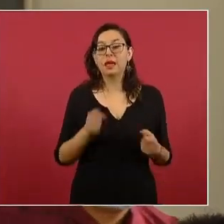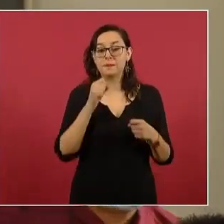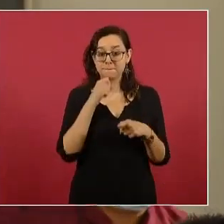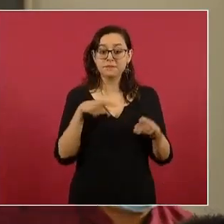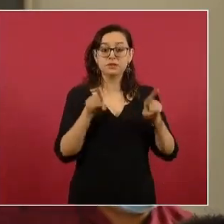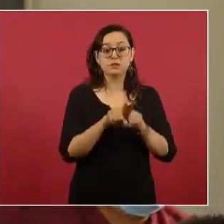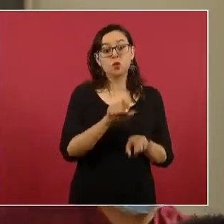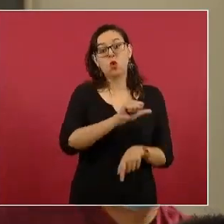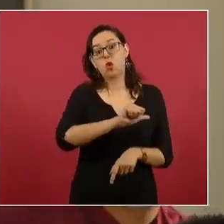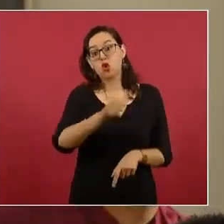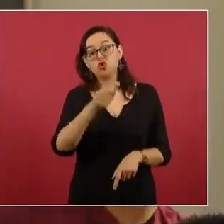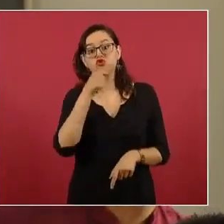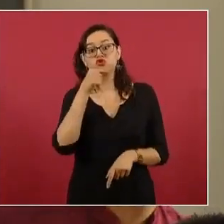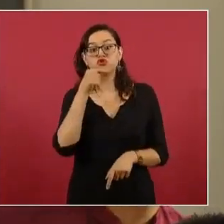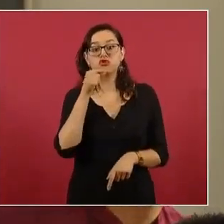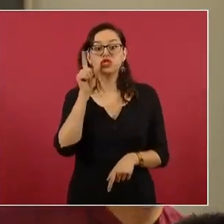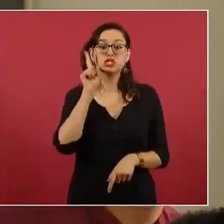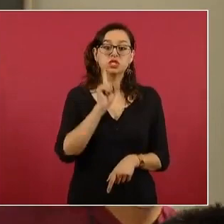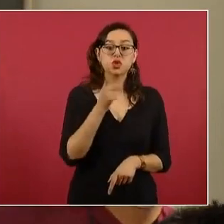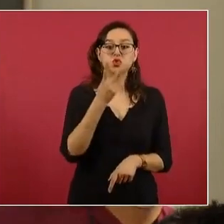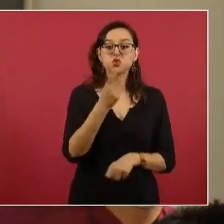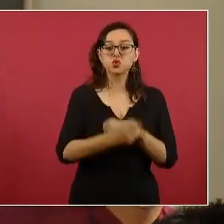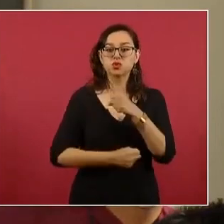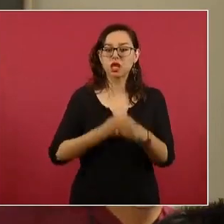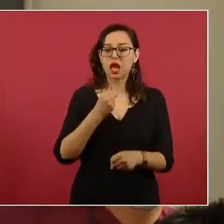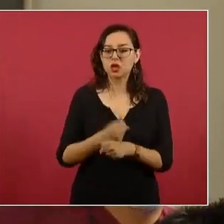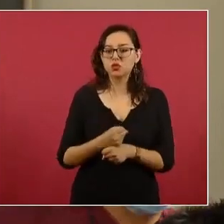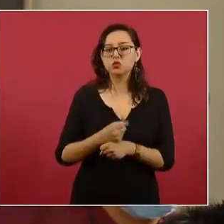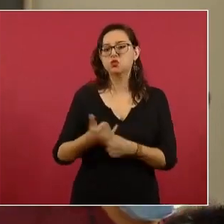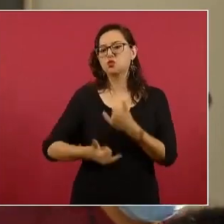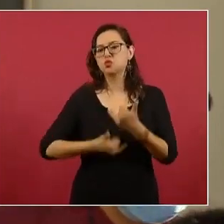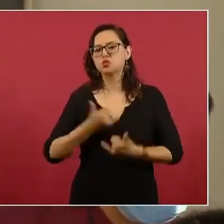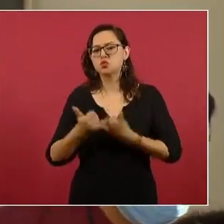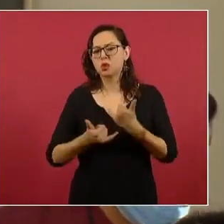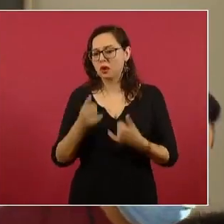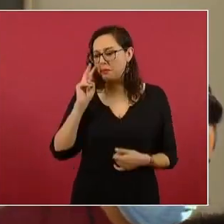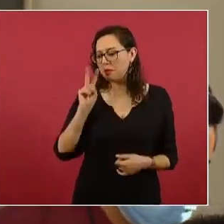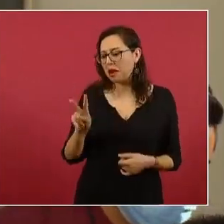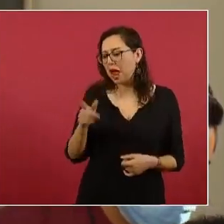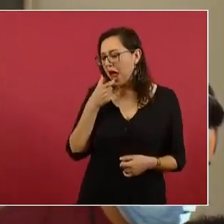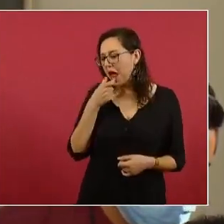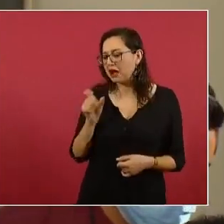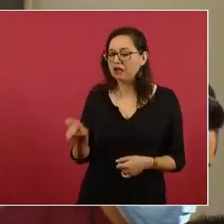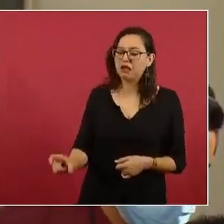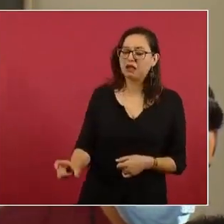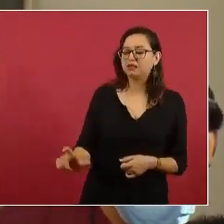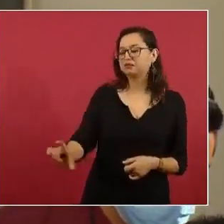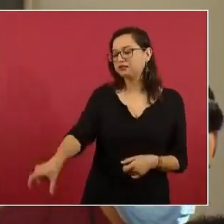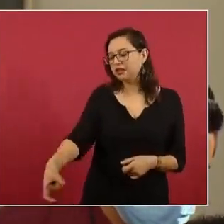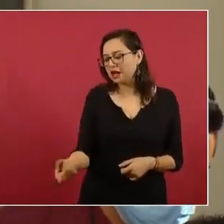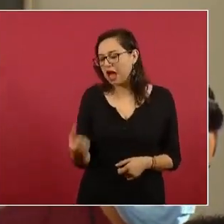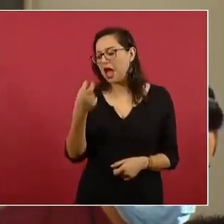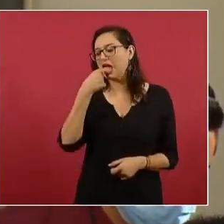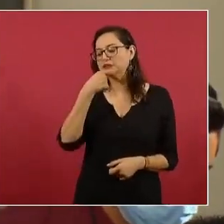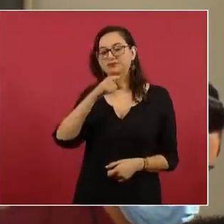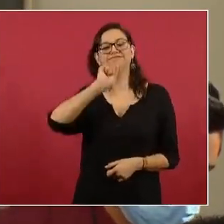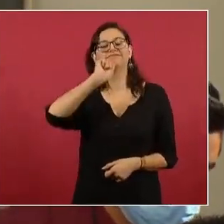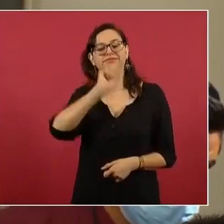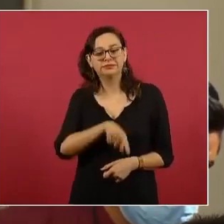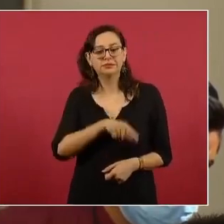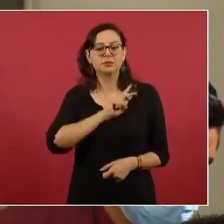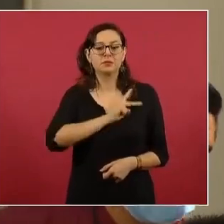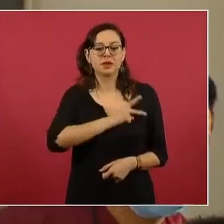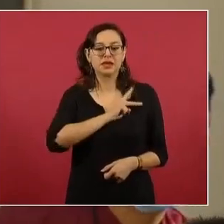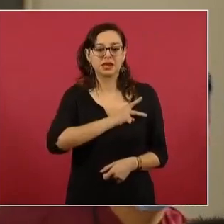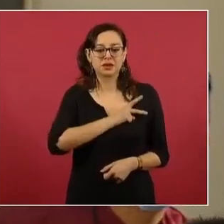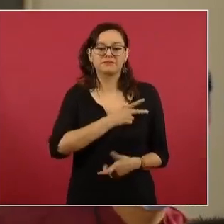que se encontraba en el piso y se la comió, como lo haría cualquier otro niño, pero la galleta tenía veneno. Alguien